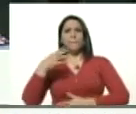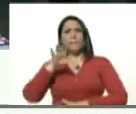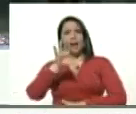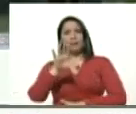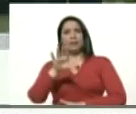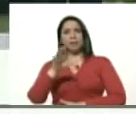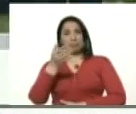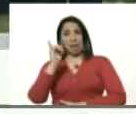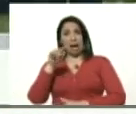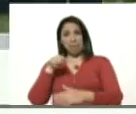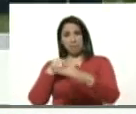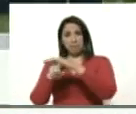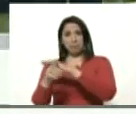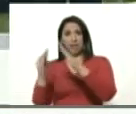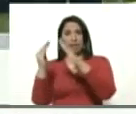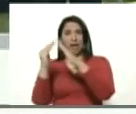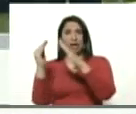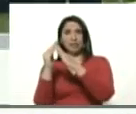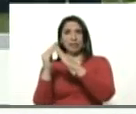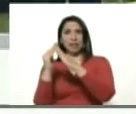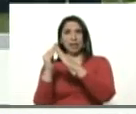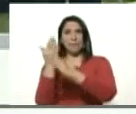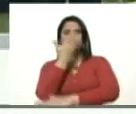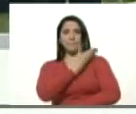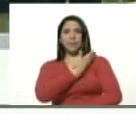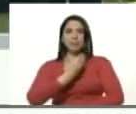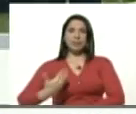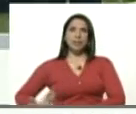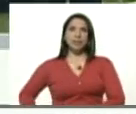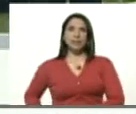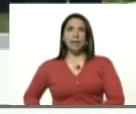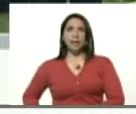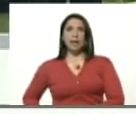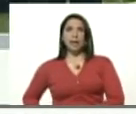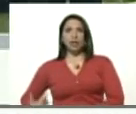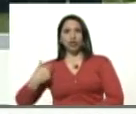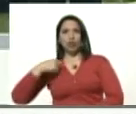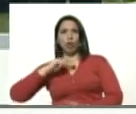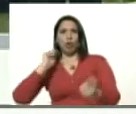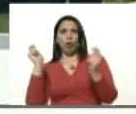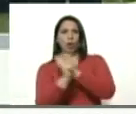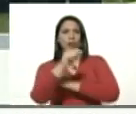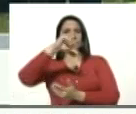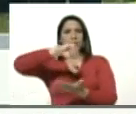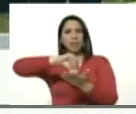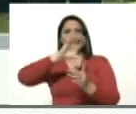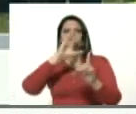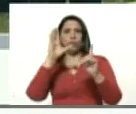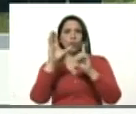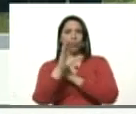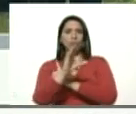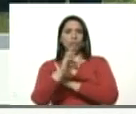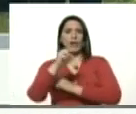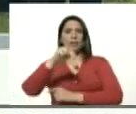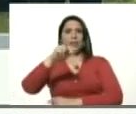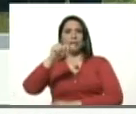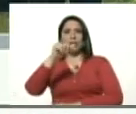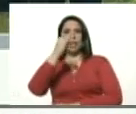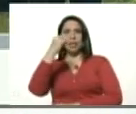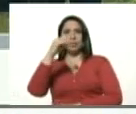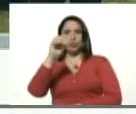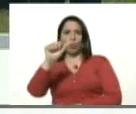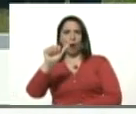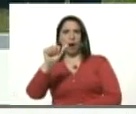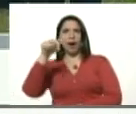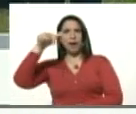casona. La casa presidencial que he convertido en el centro cultural Aquiles Nasoa, aquí en el este de